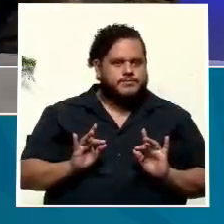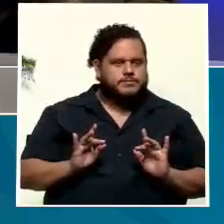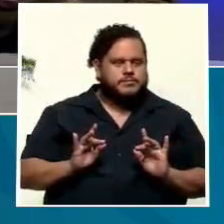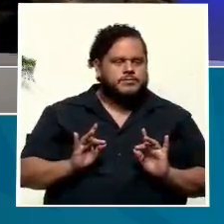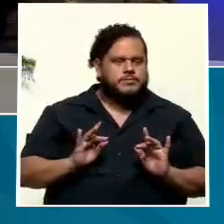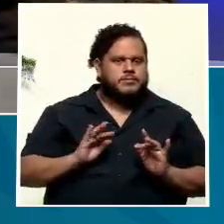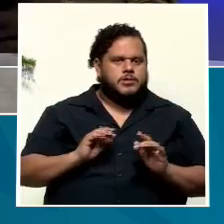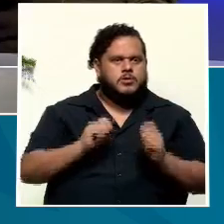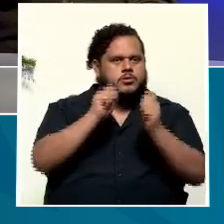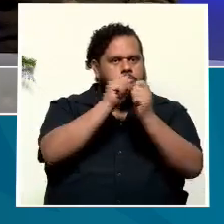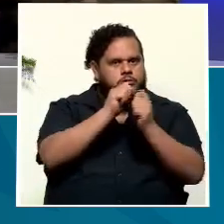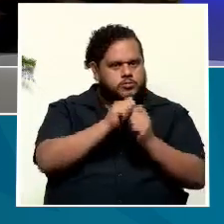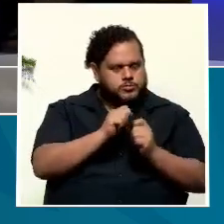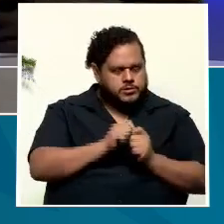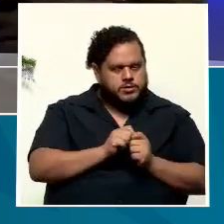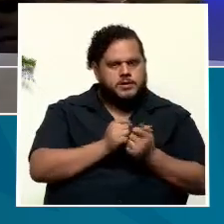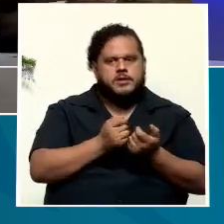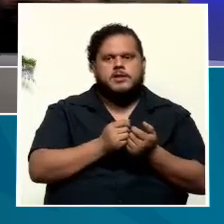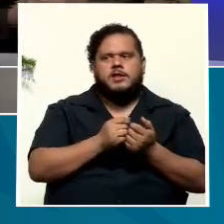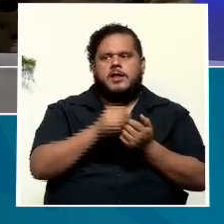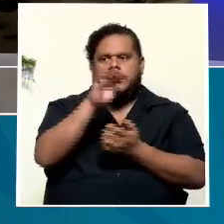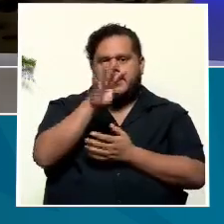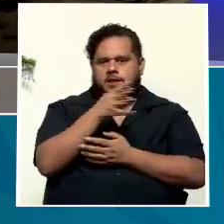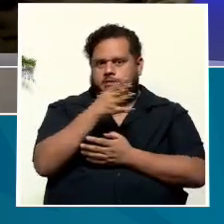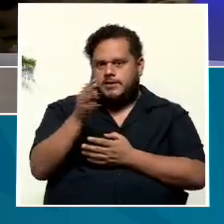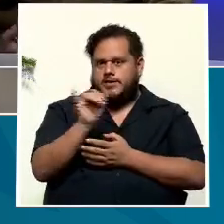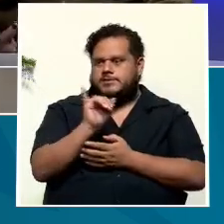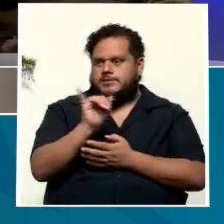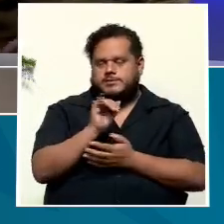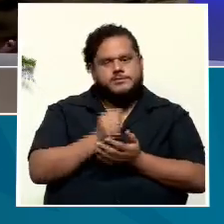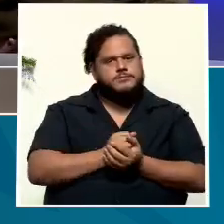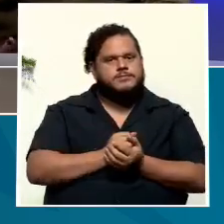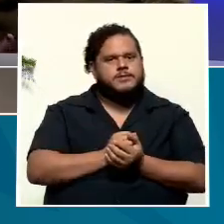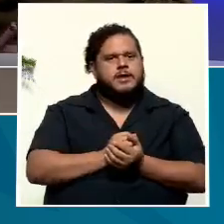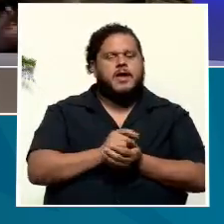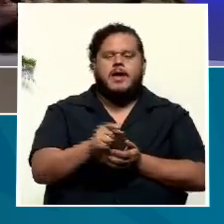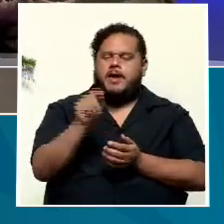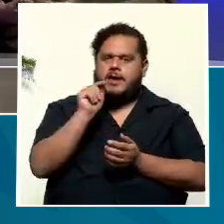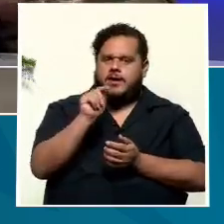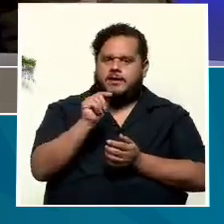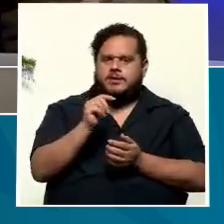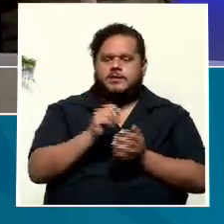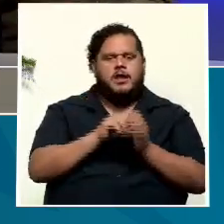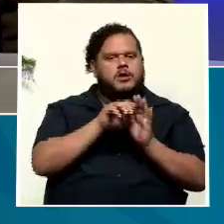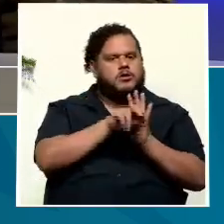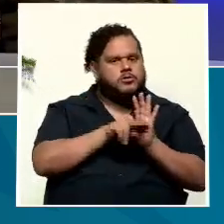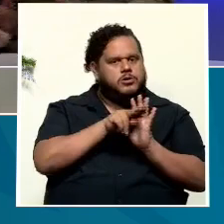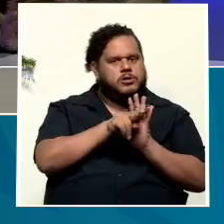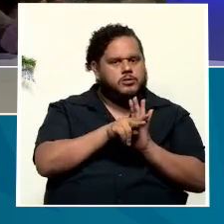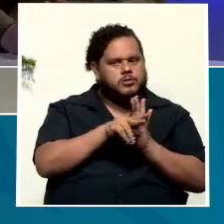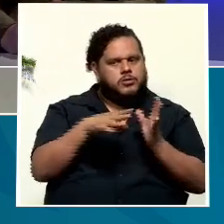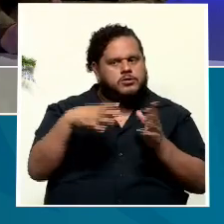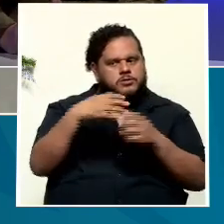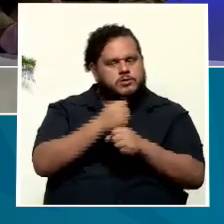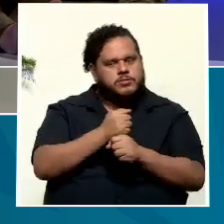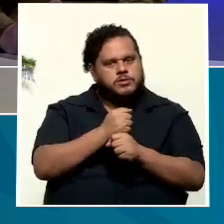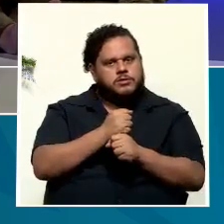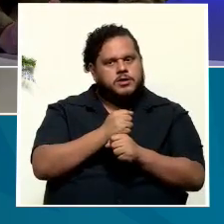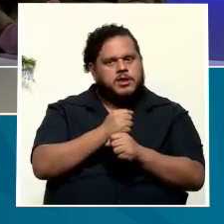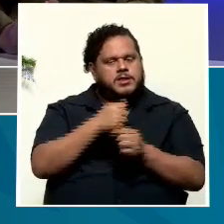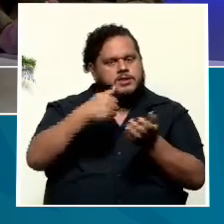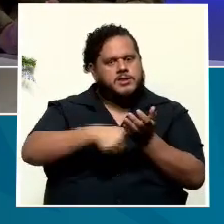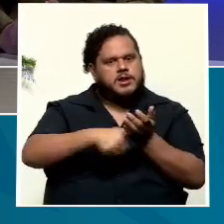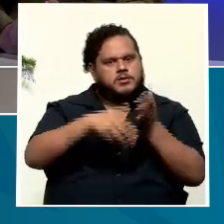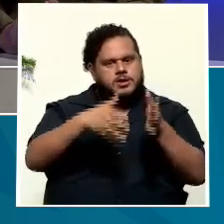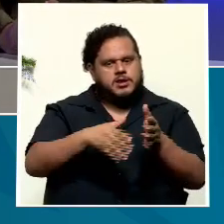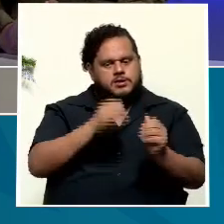los puntajes, las fechas también. Ahí están los currículos resumidos de los candidatos